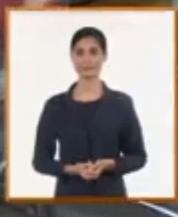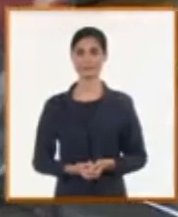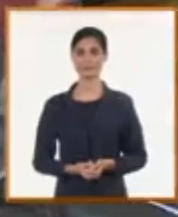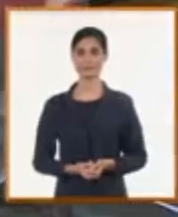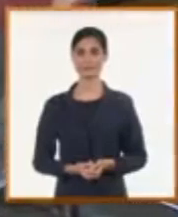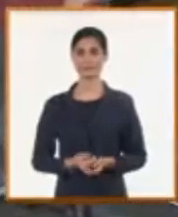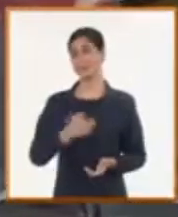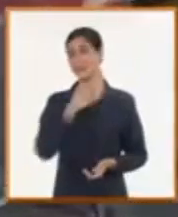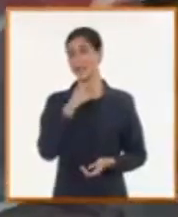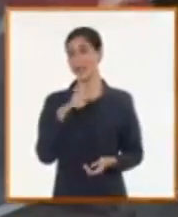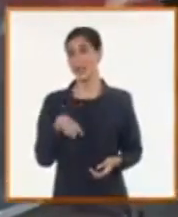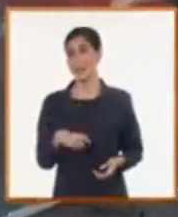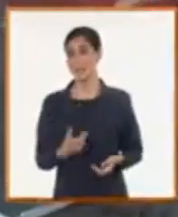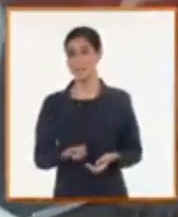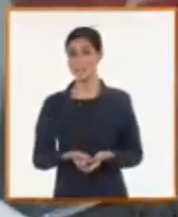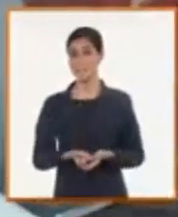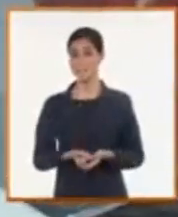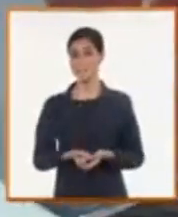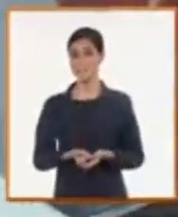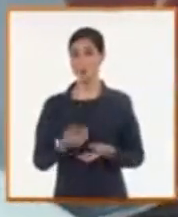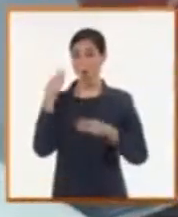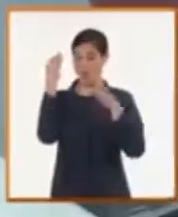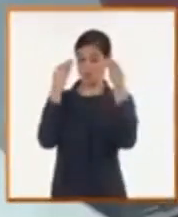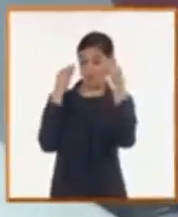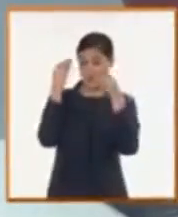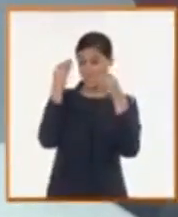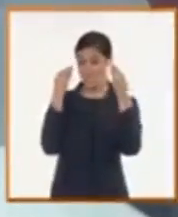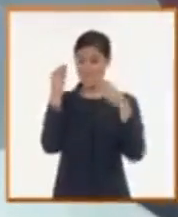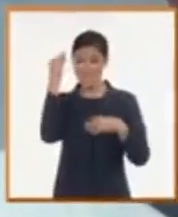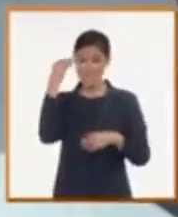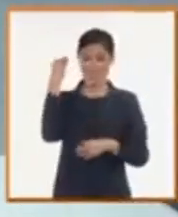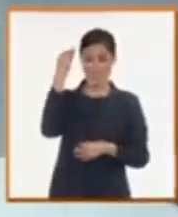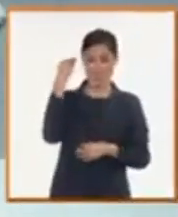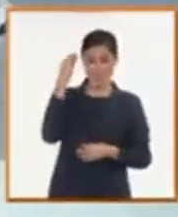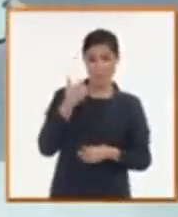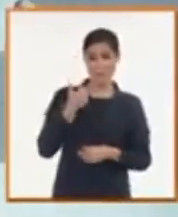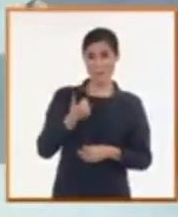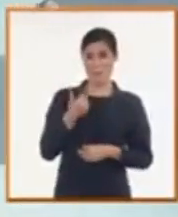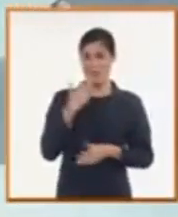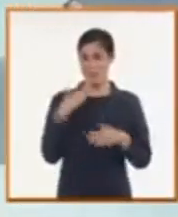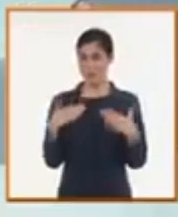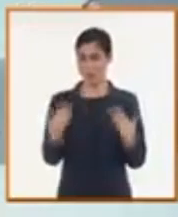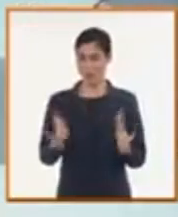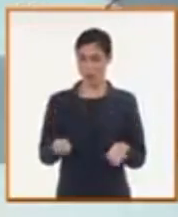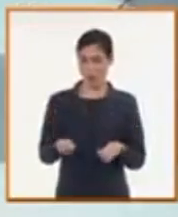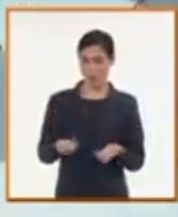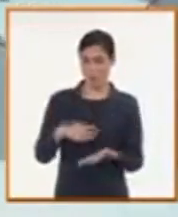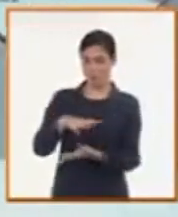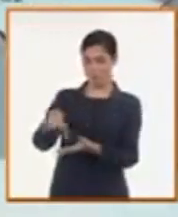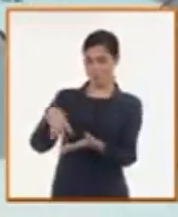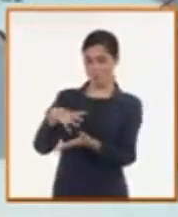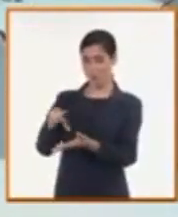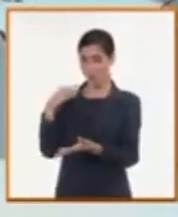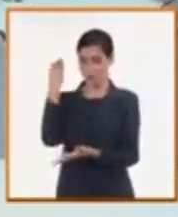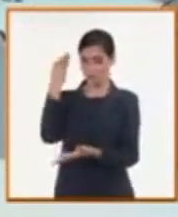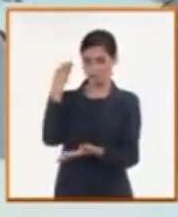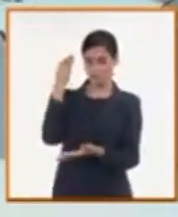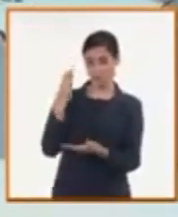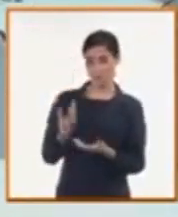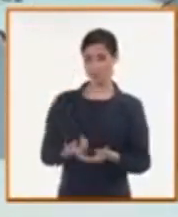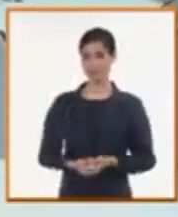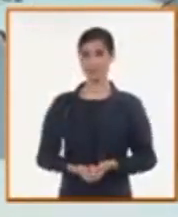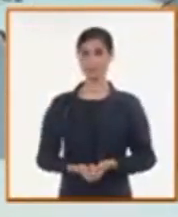la lógica indicaba que había que elegir, porque era la zona donde ya usted ponía al alcance de nuestros medios, a la aviación nuestra se puso